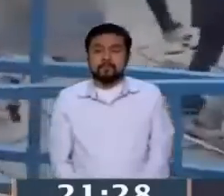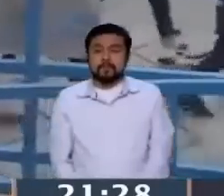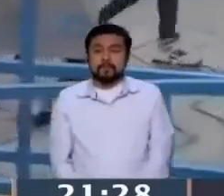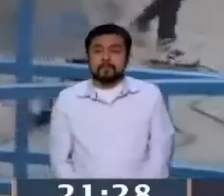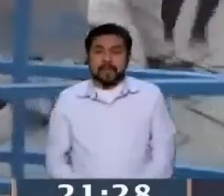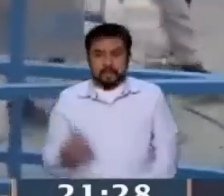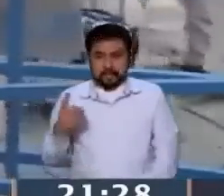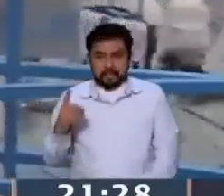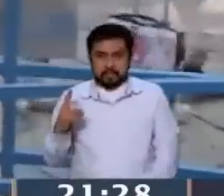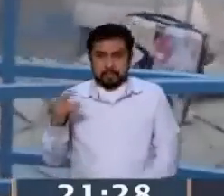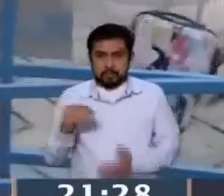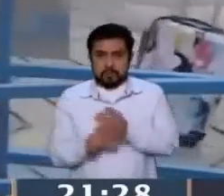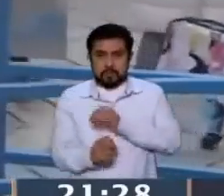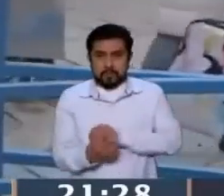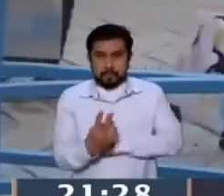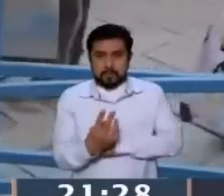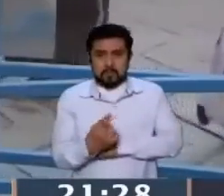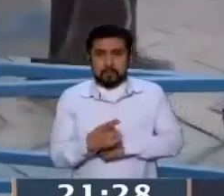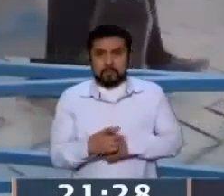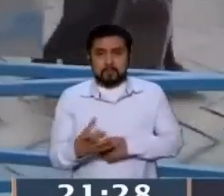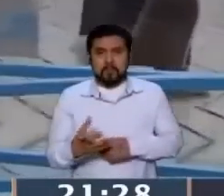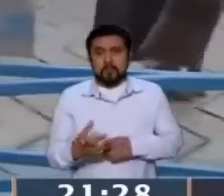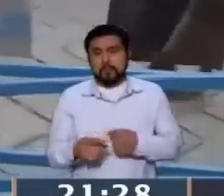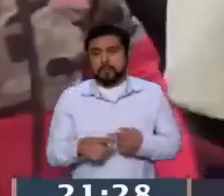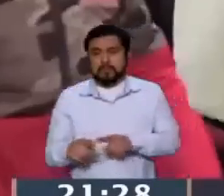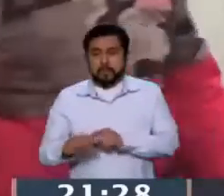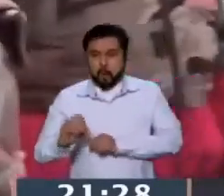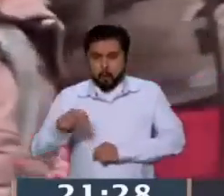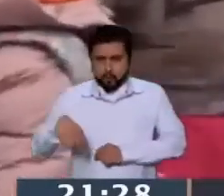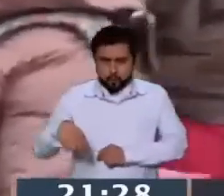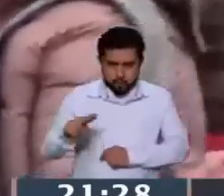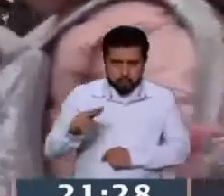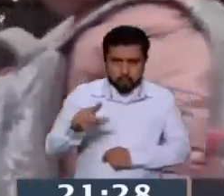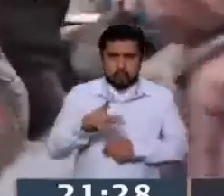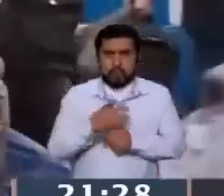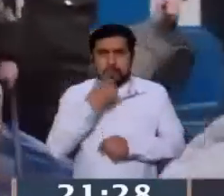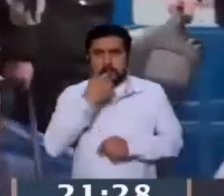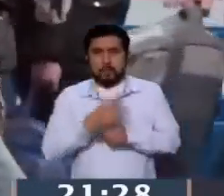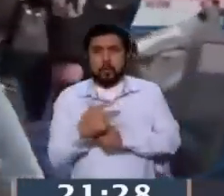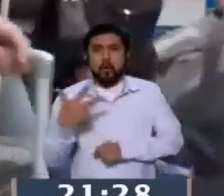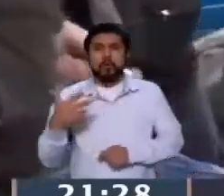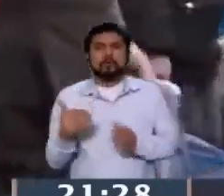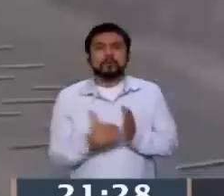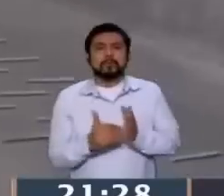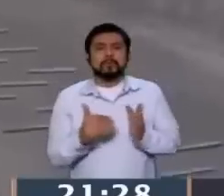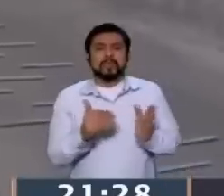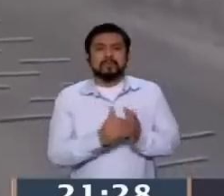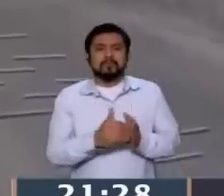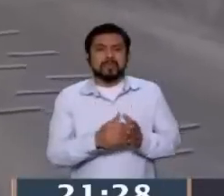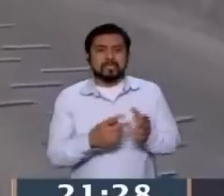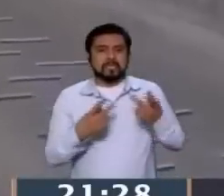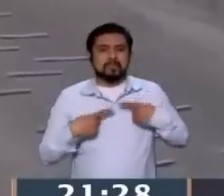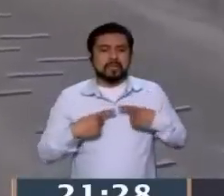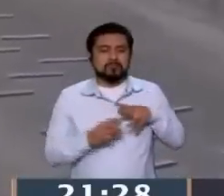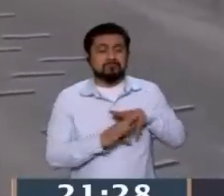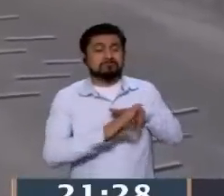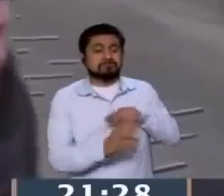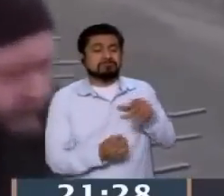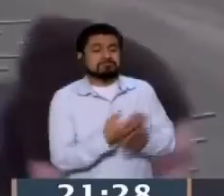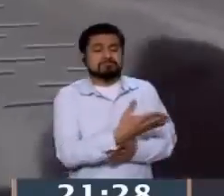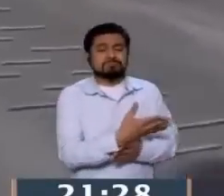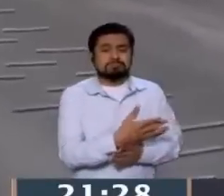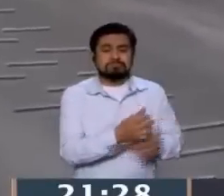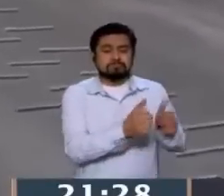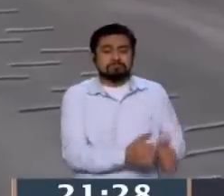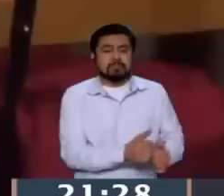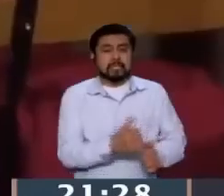en diciembre de 2022 la Organización de las Naciones Unidas estimó en ocho millones el número de refugiados siete